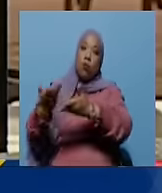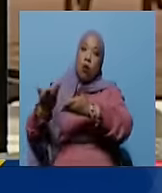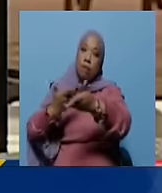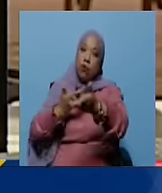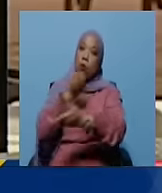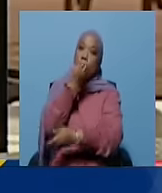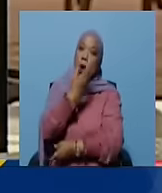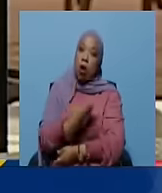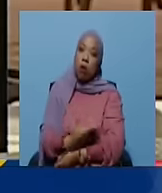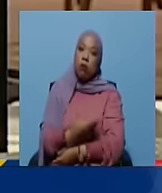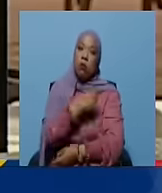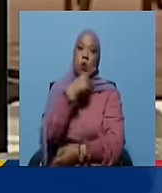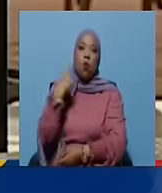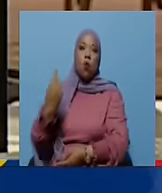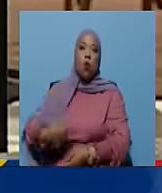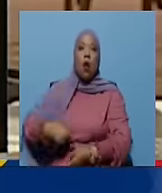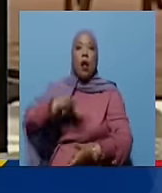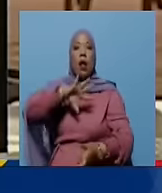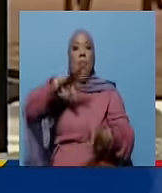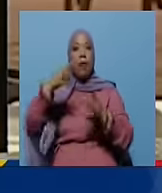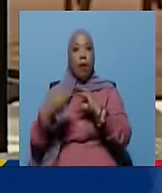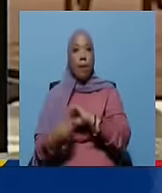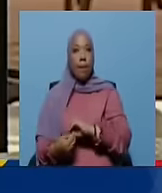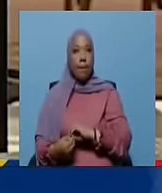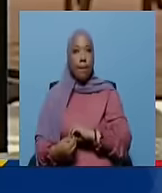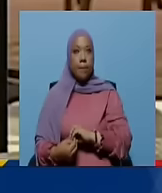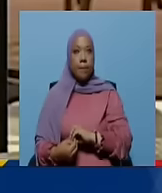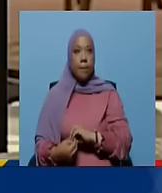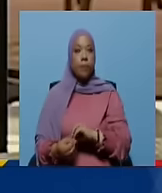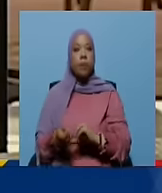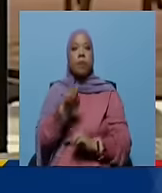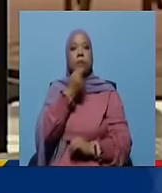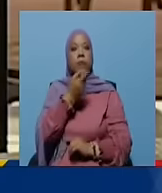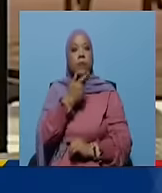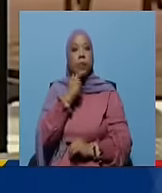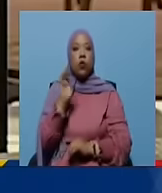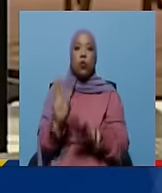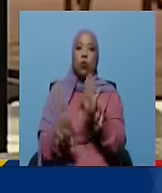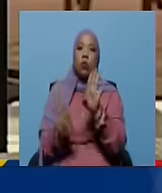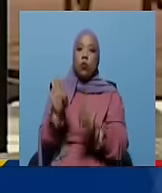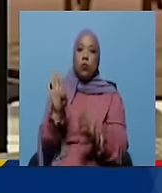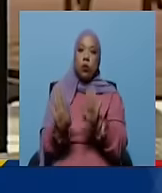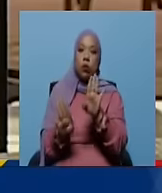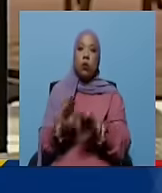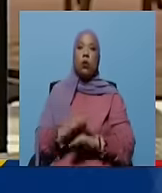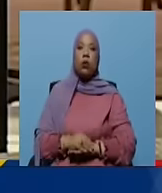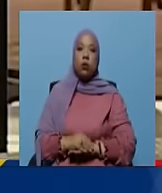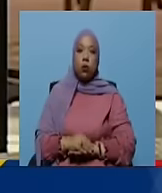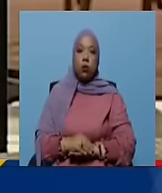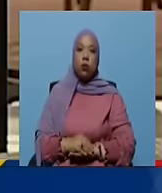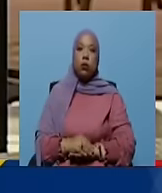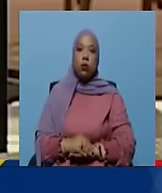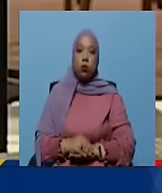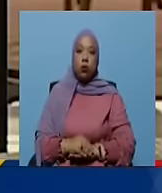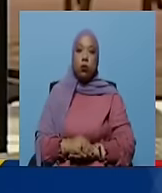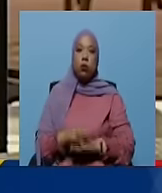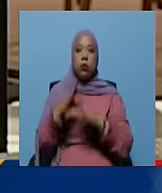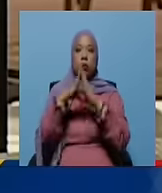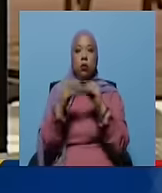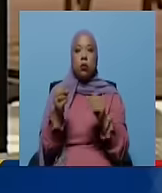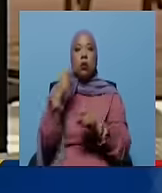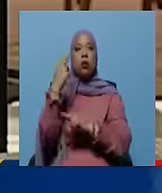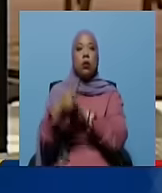allá. Rusia se ha transformado también en un atractivo, en un imán turístico de toda